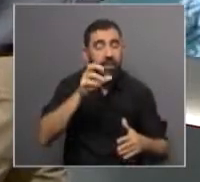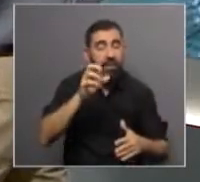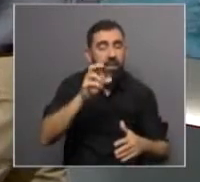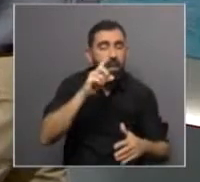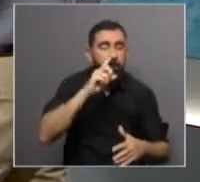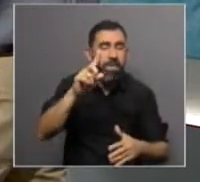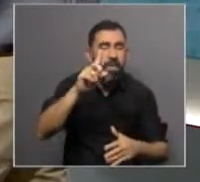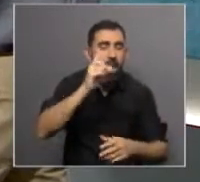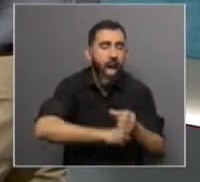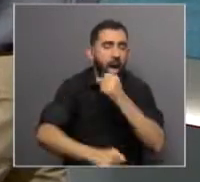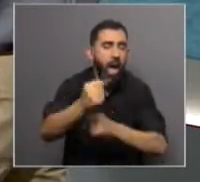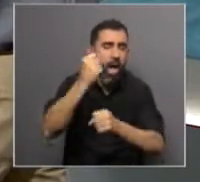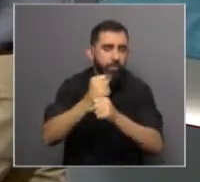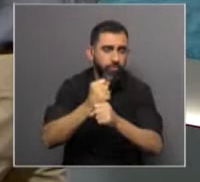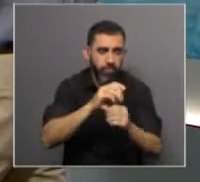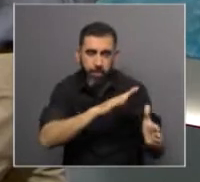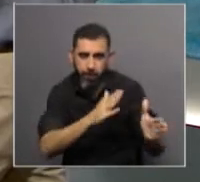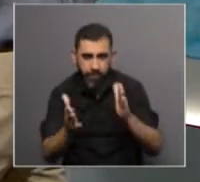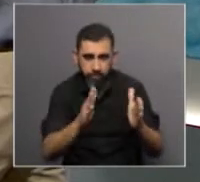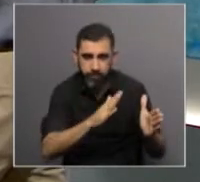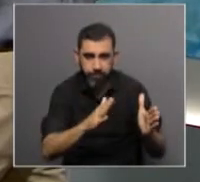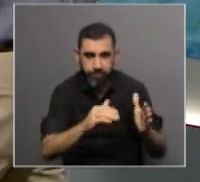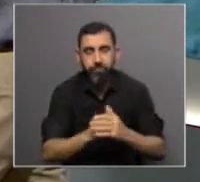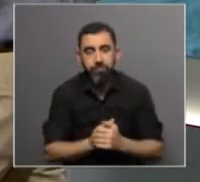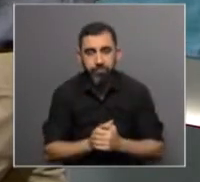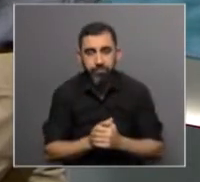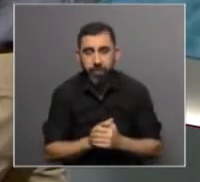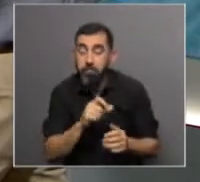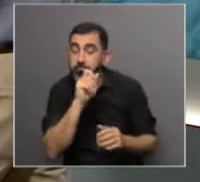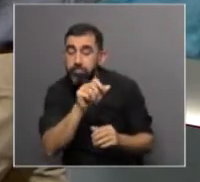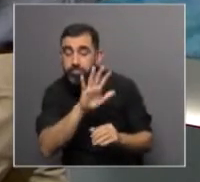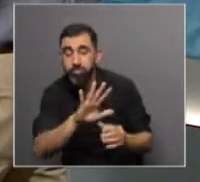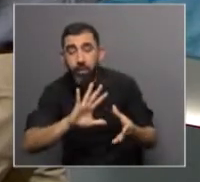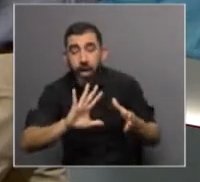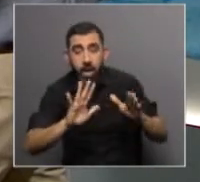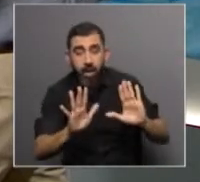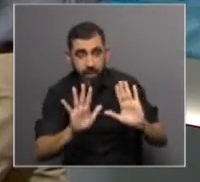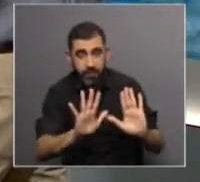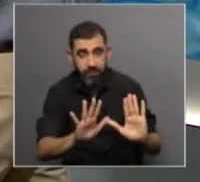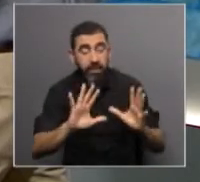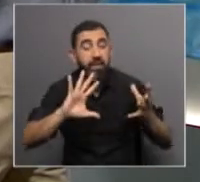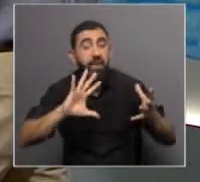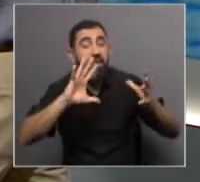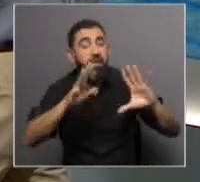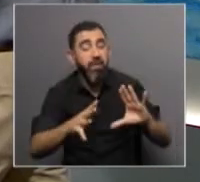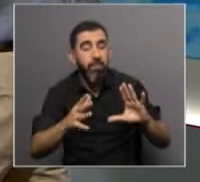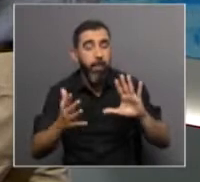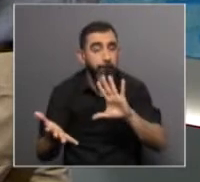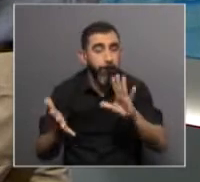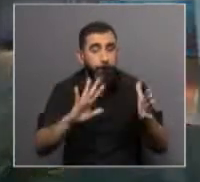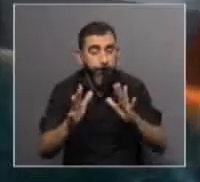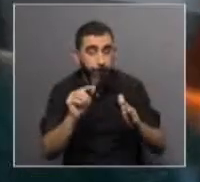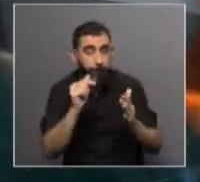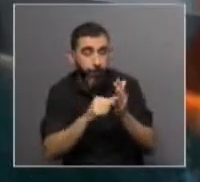30.000 años que, digamos, tiene características climáticas muy